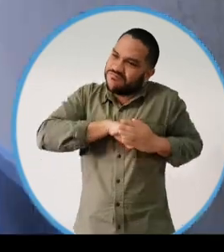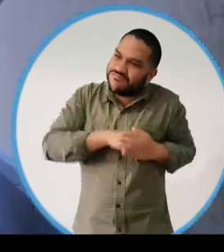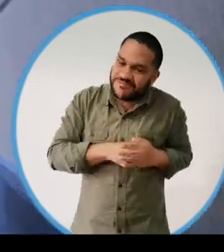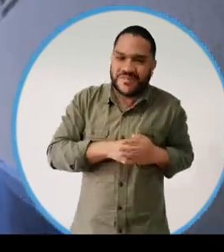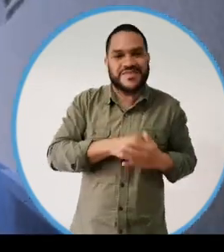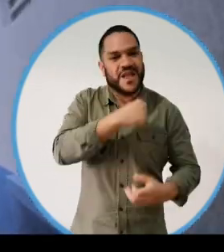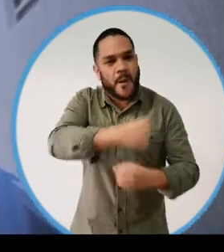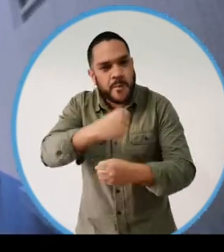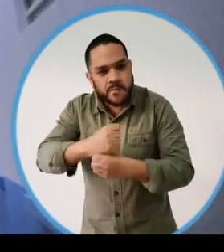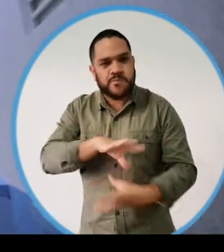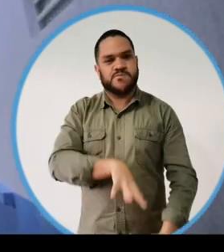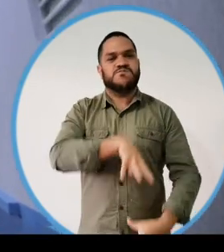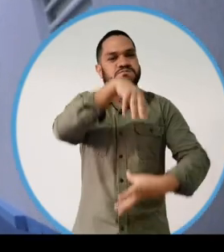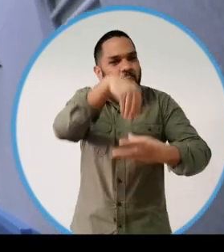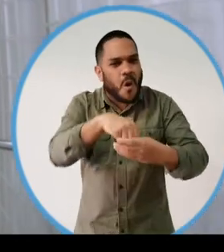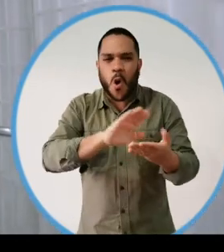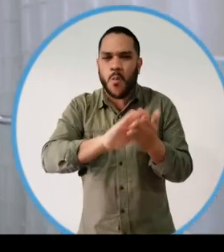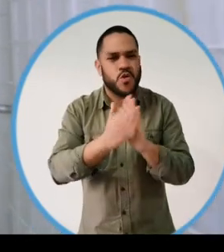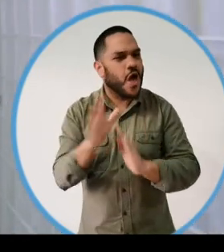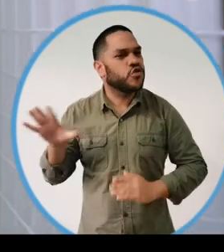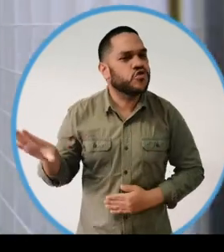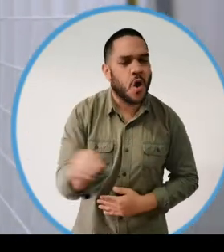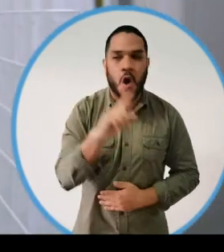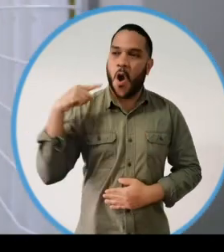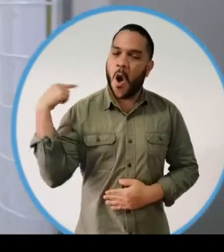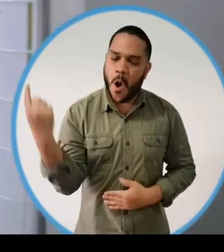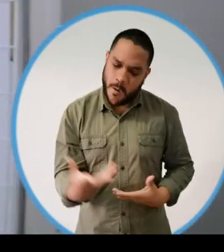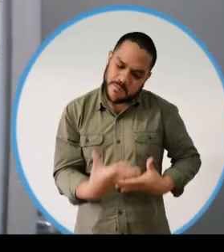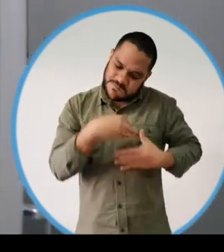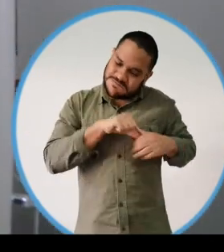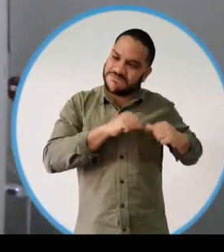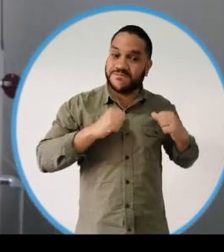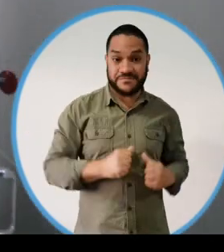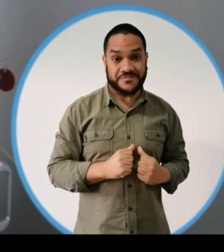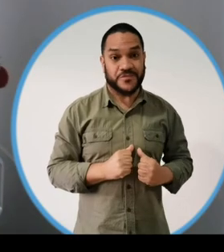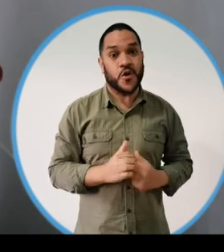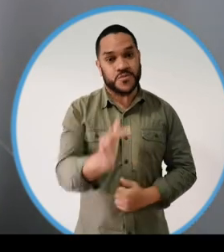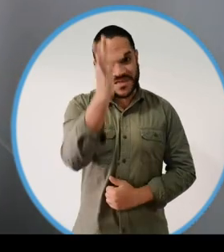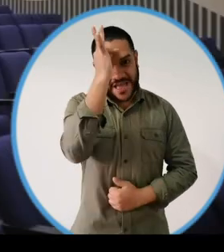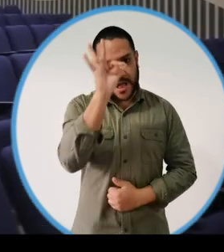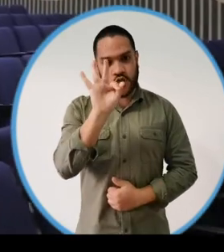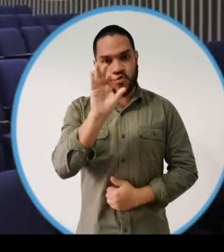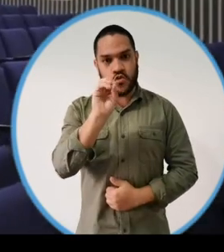colaboradores y la comunidad en general. Hospital Departamental